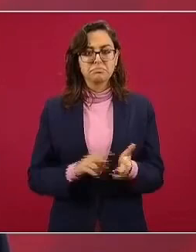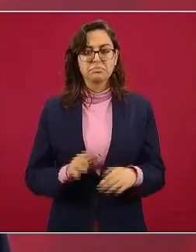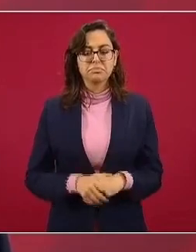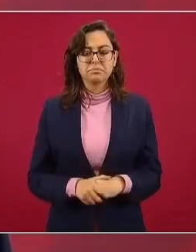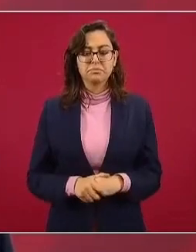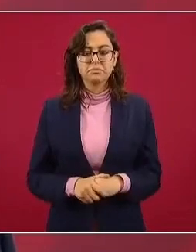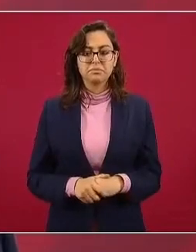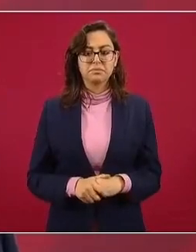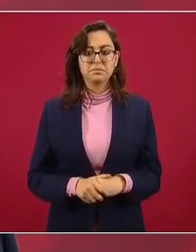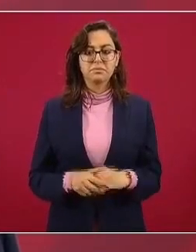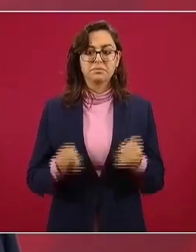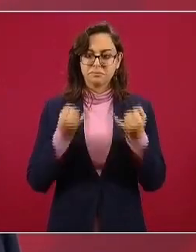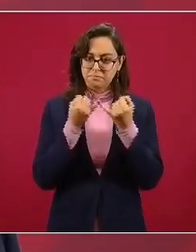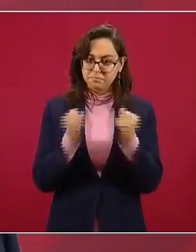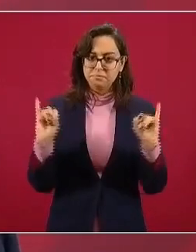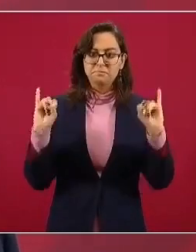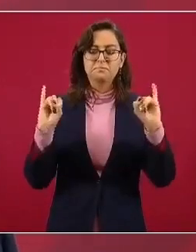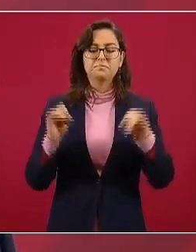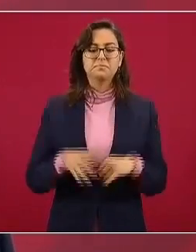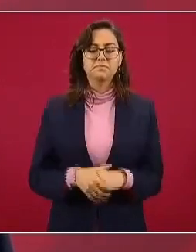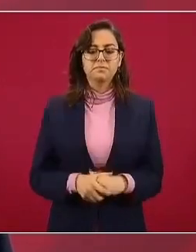nuestra independencia.